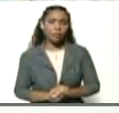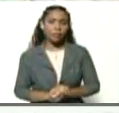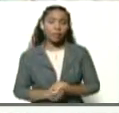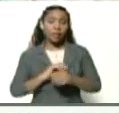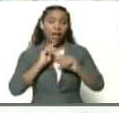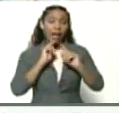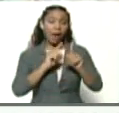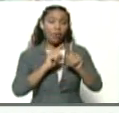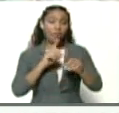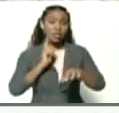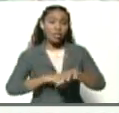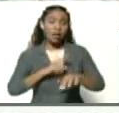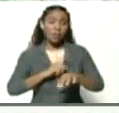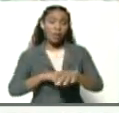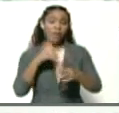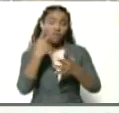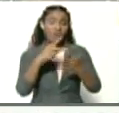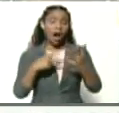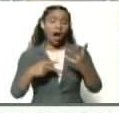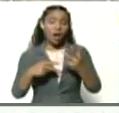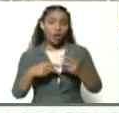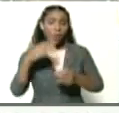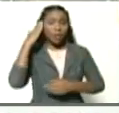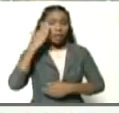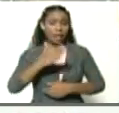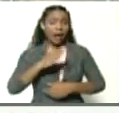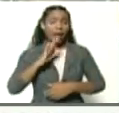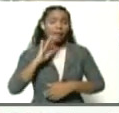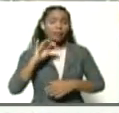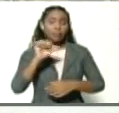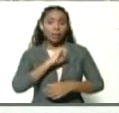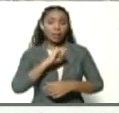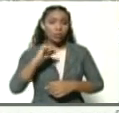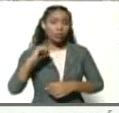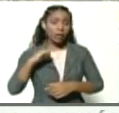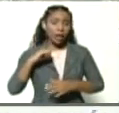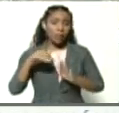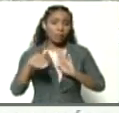Hemos perdido varios soldados venezolanos con las minas antipersonales.